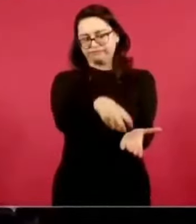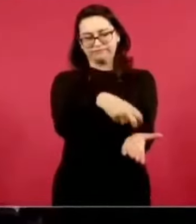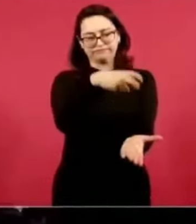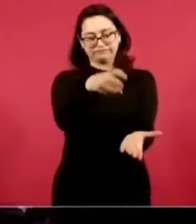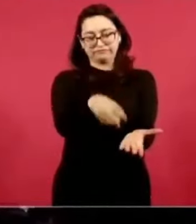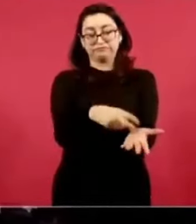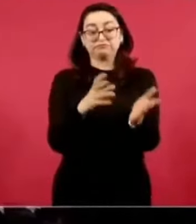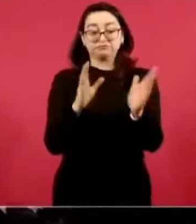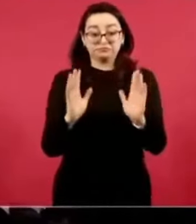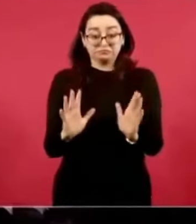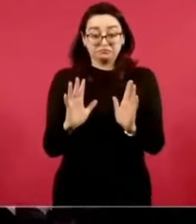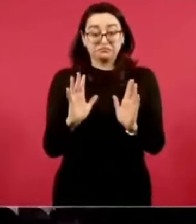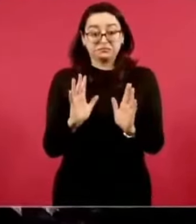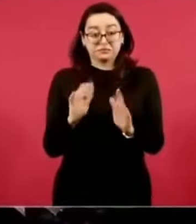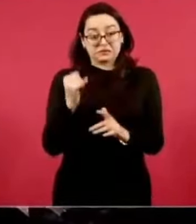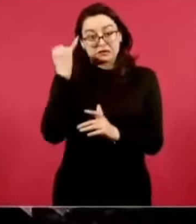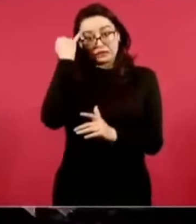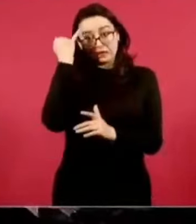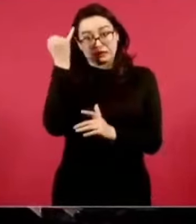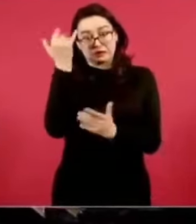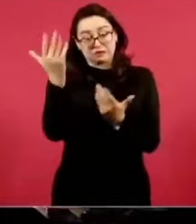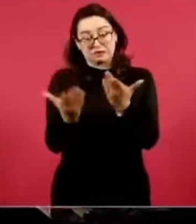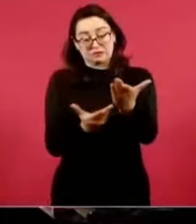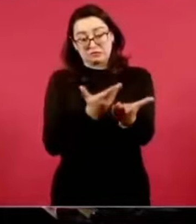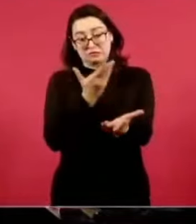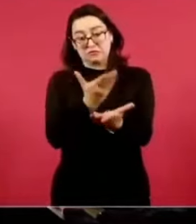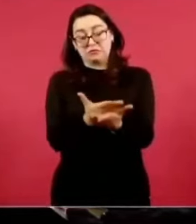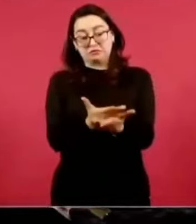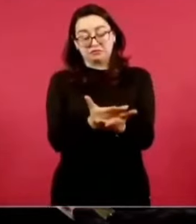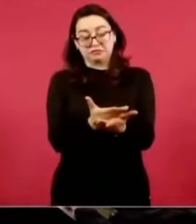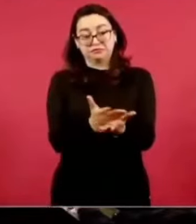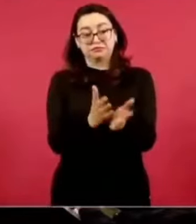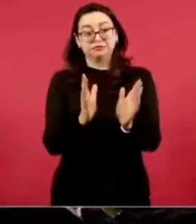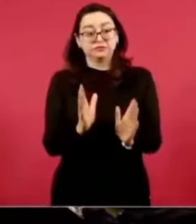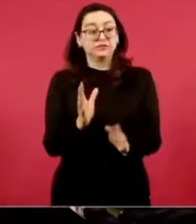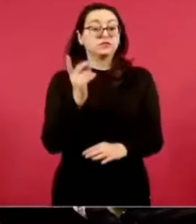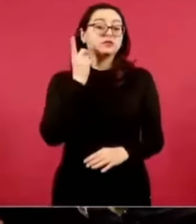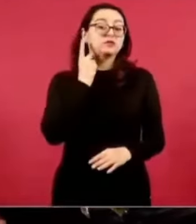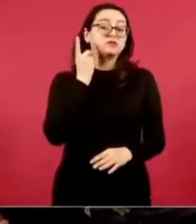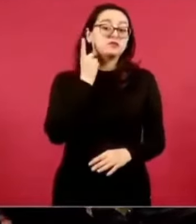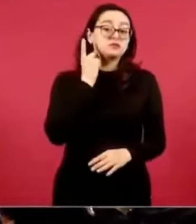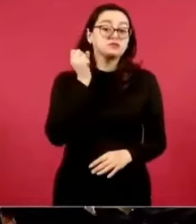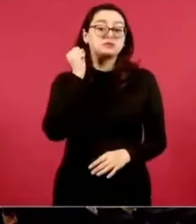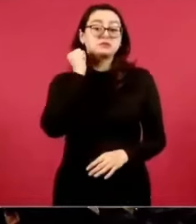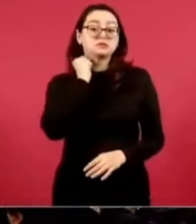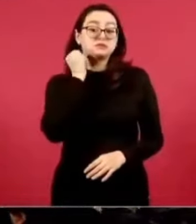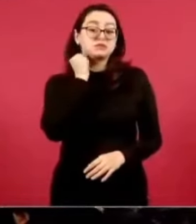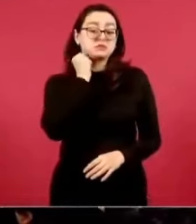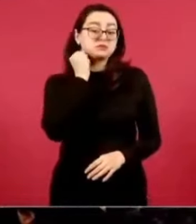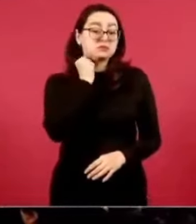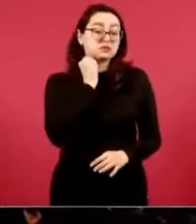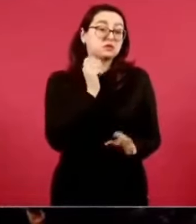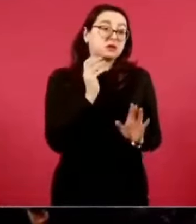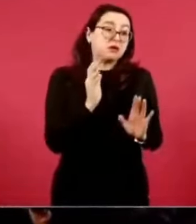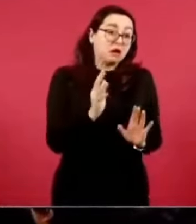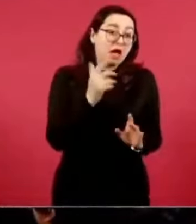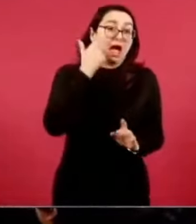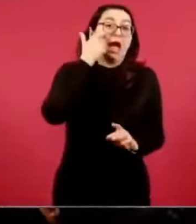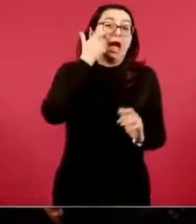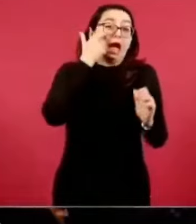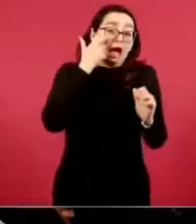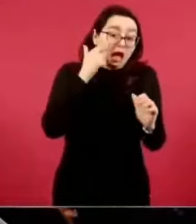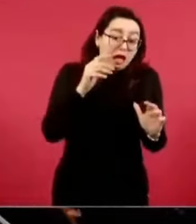una iniciativa de reforma al Poder Judicial, y ahí vamos de nuevo a tratar el